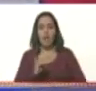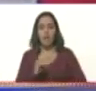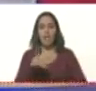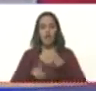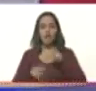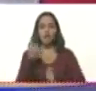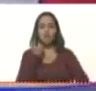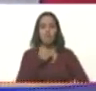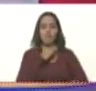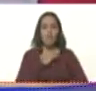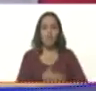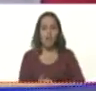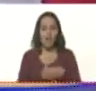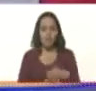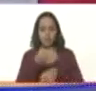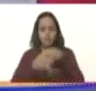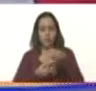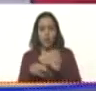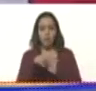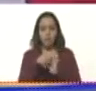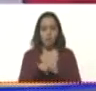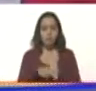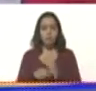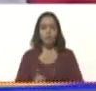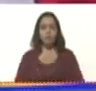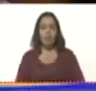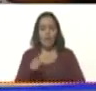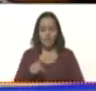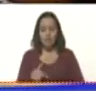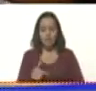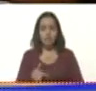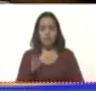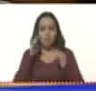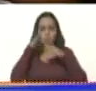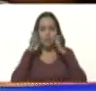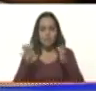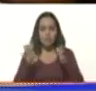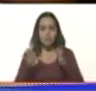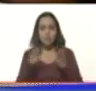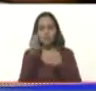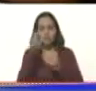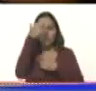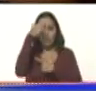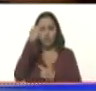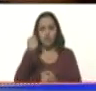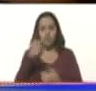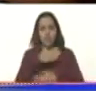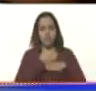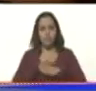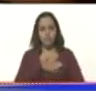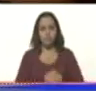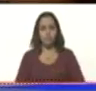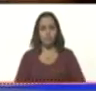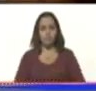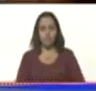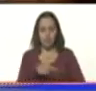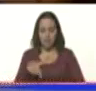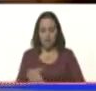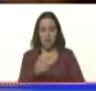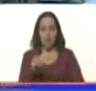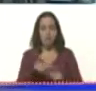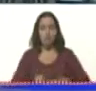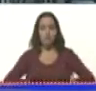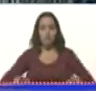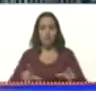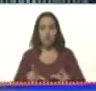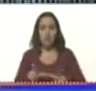aquí lo atenderemos con mucho placer y con mucho profesionalismo. Sí, presidente, estamos en estas instalaciones de